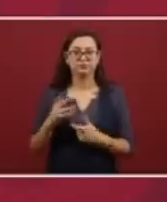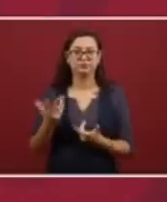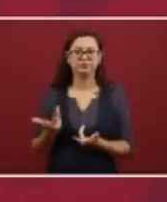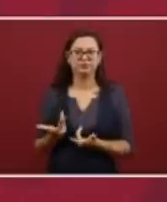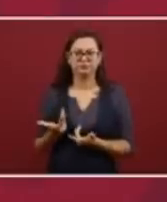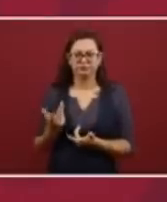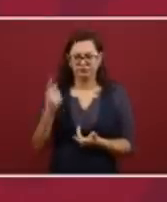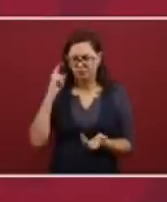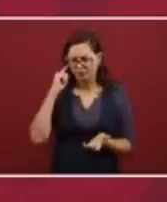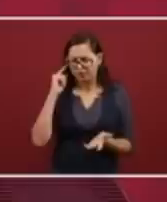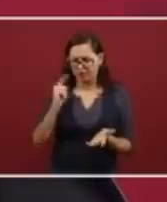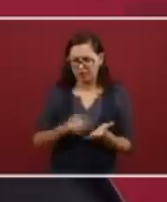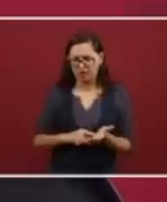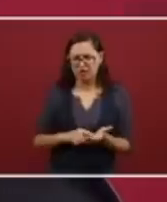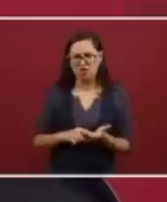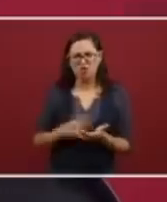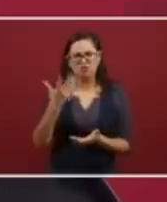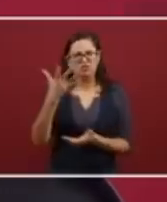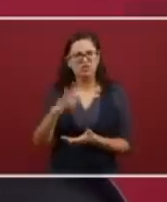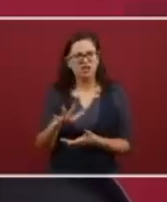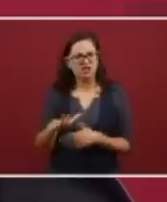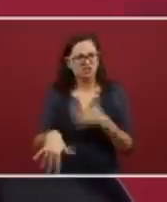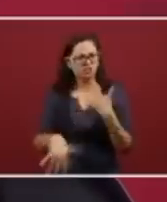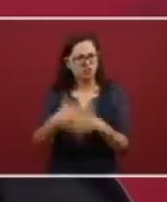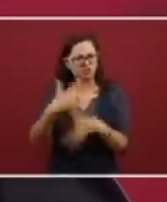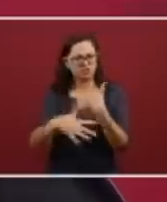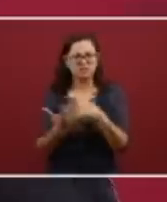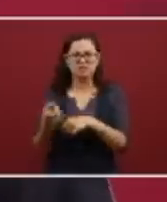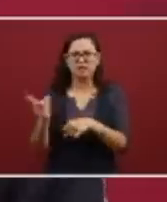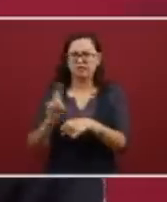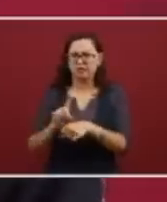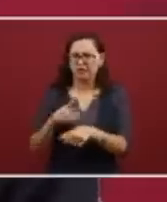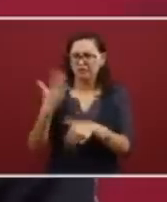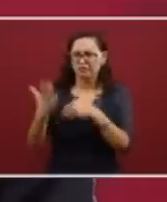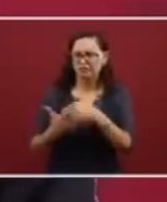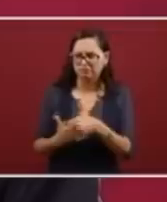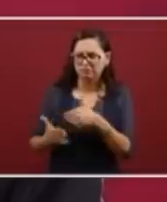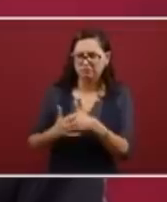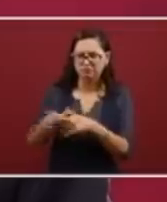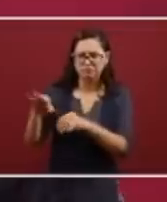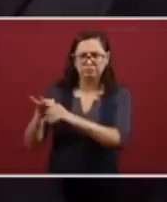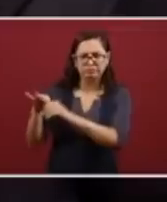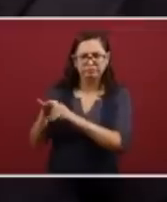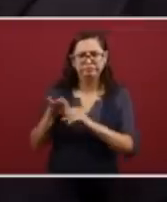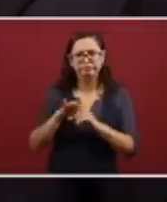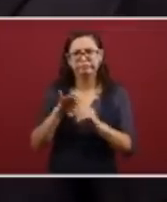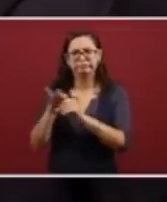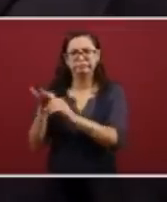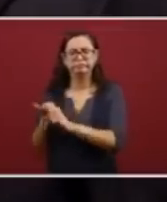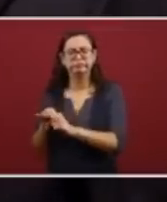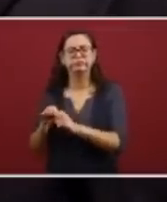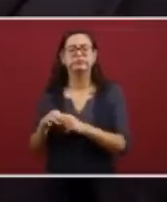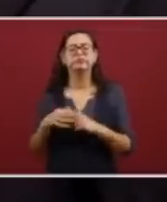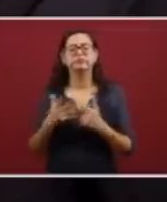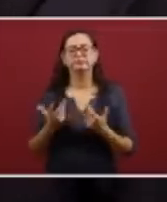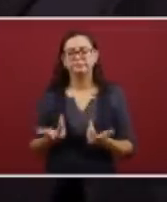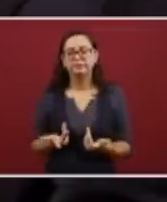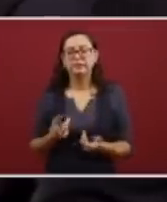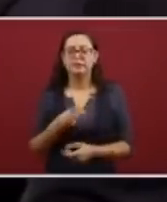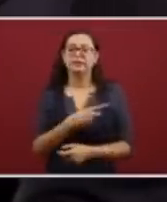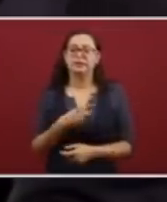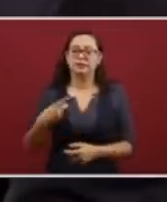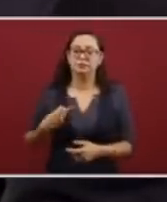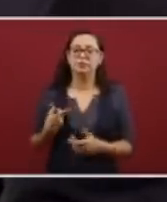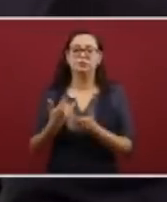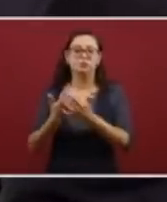creo que 10-15 días y esto hace que pues esperemos